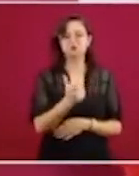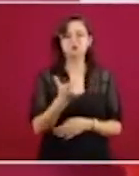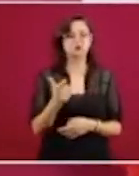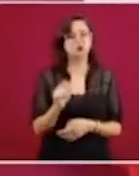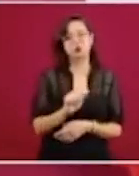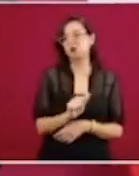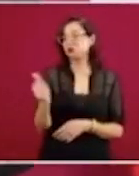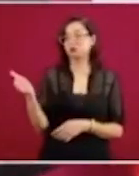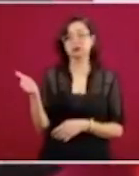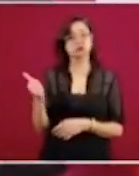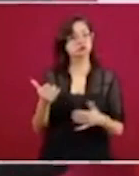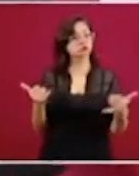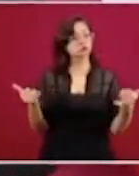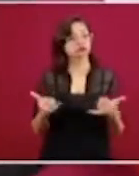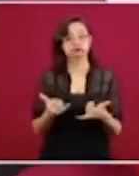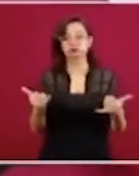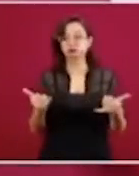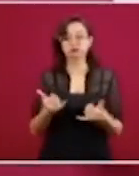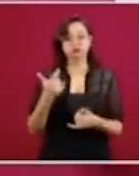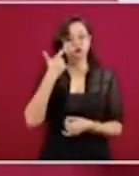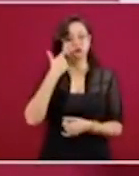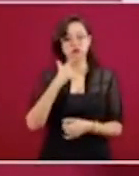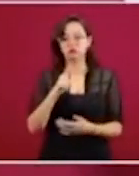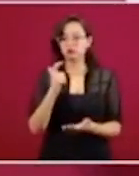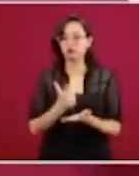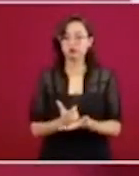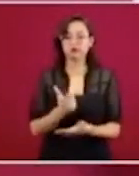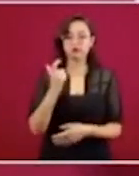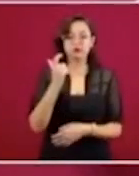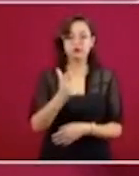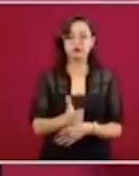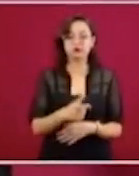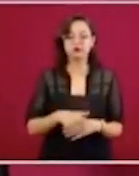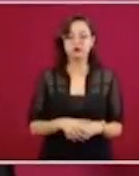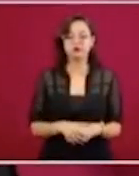no quieren pagar,